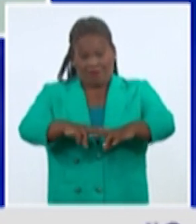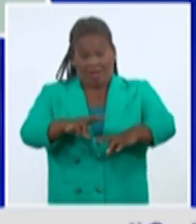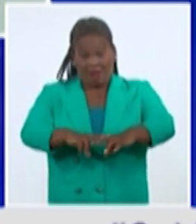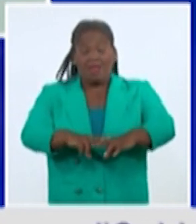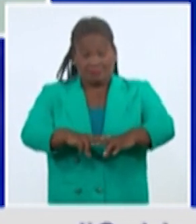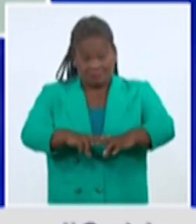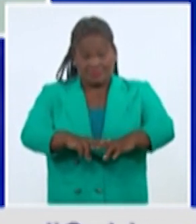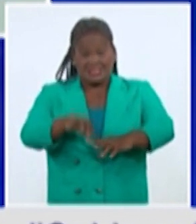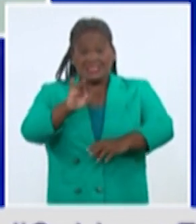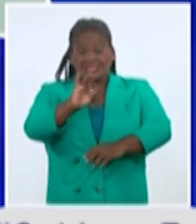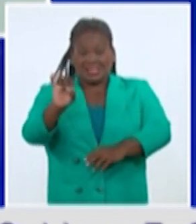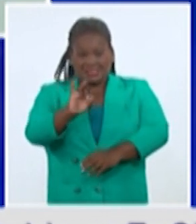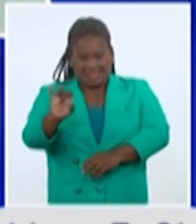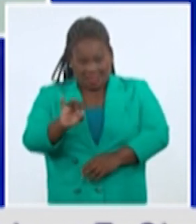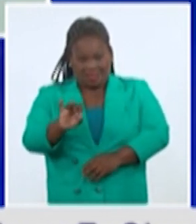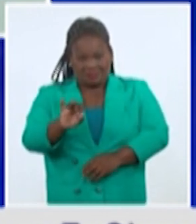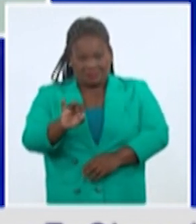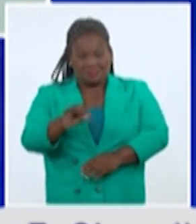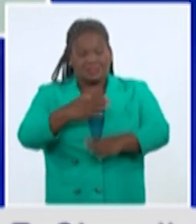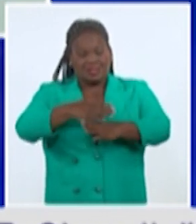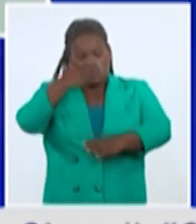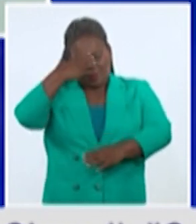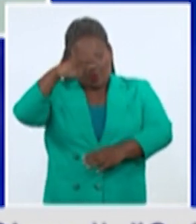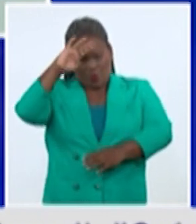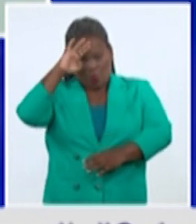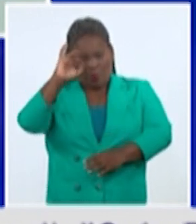77, Santiago de Cuba de